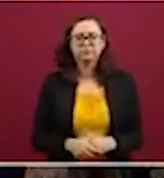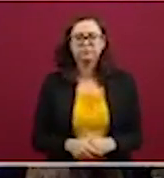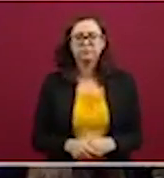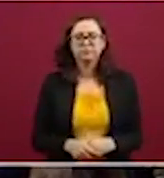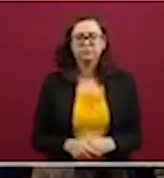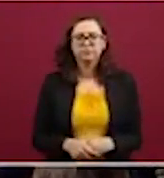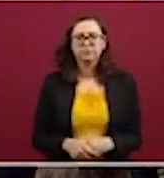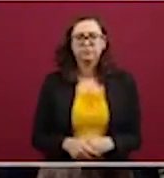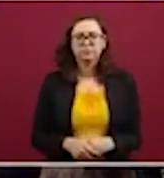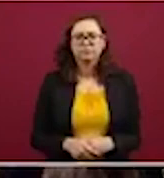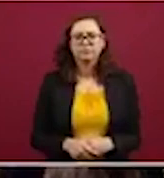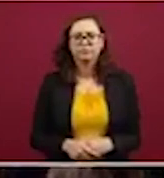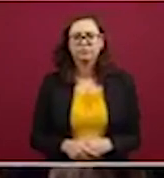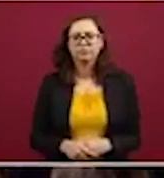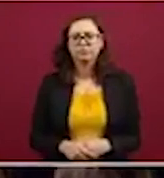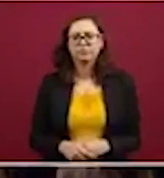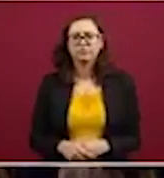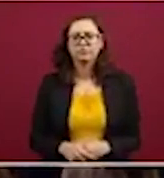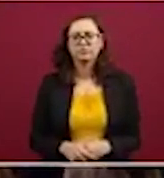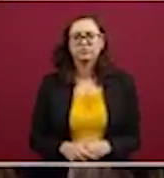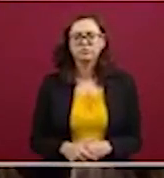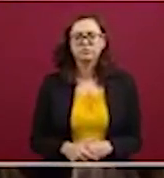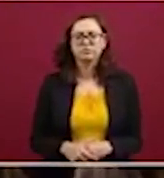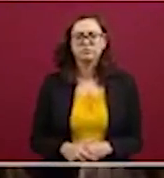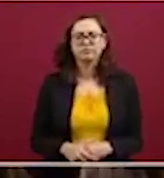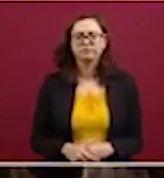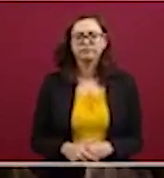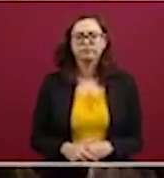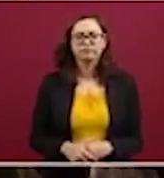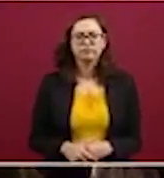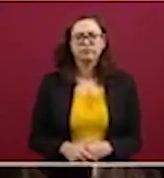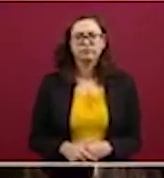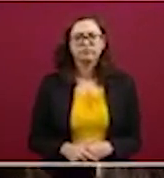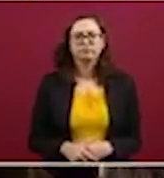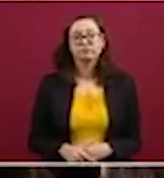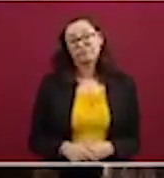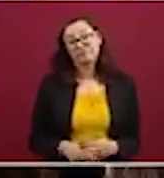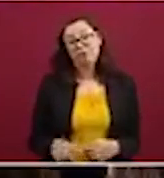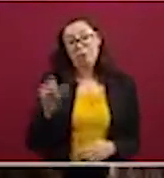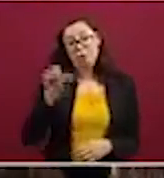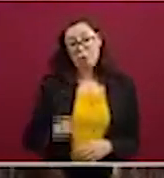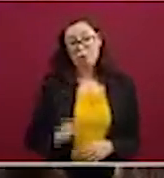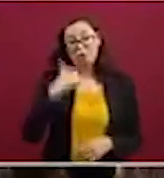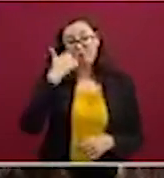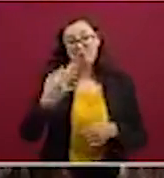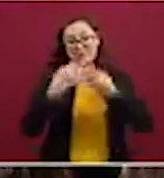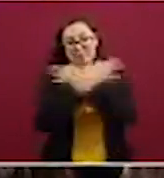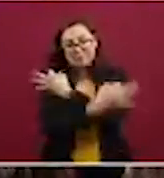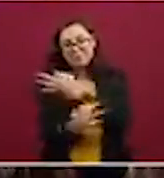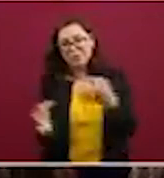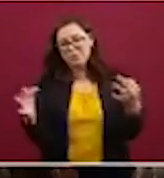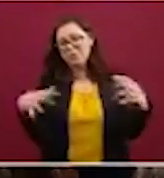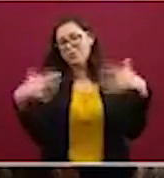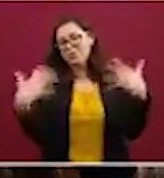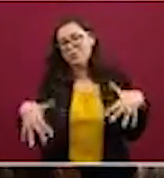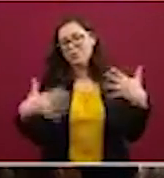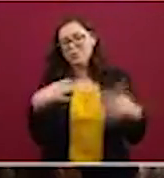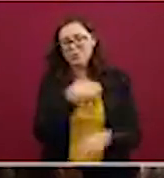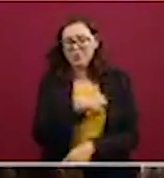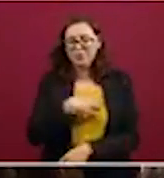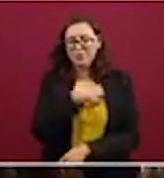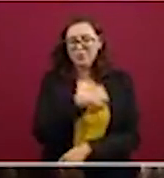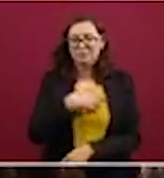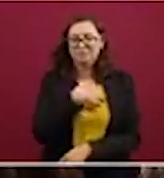el día de hoy queremos compartir con ustedes una excelentes noticias después de cinco